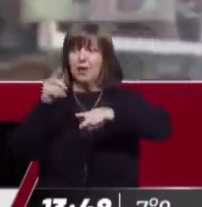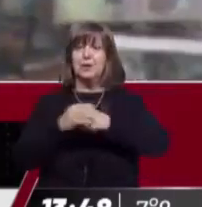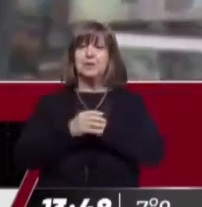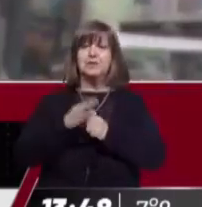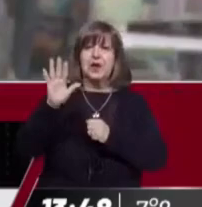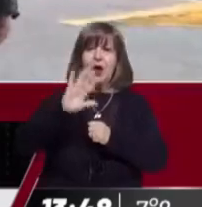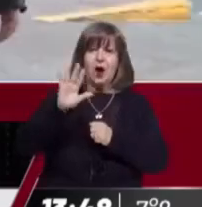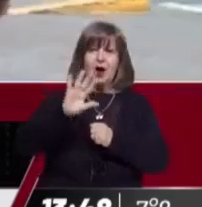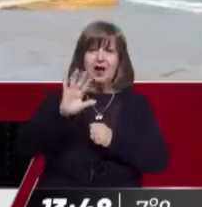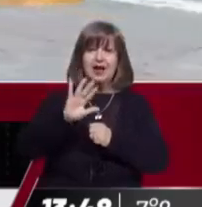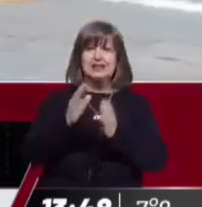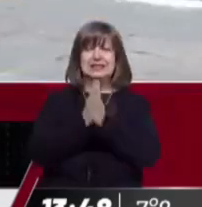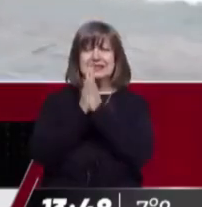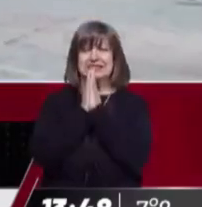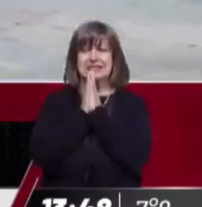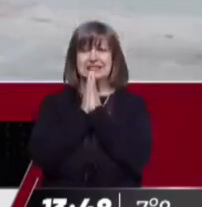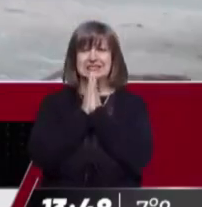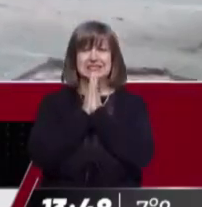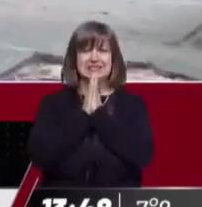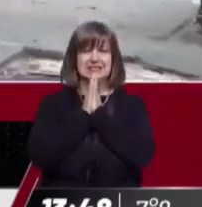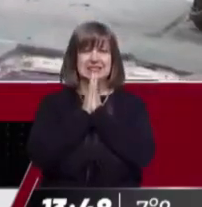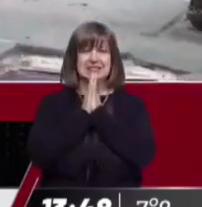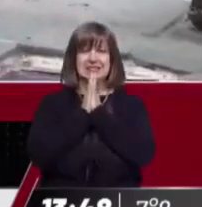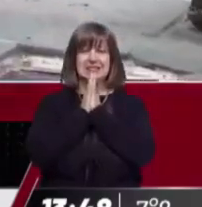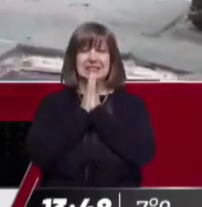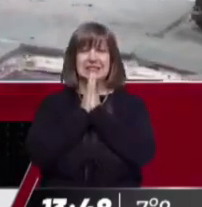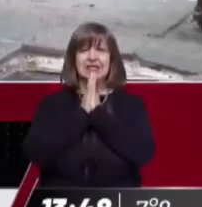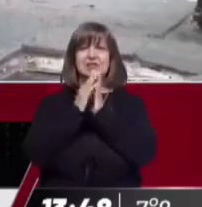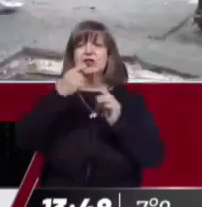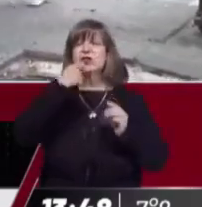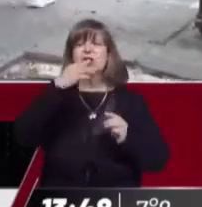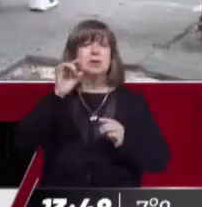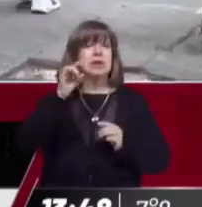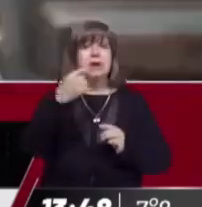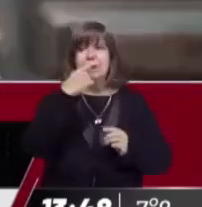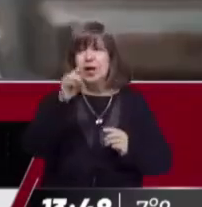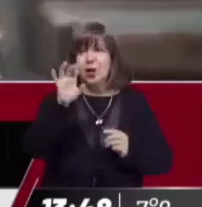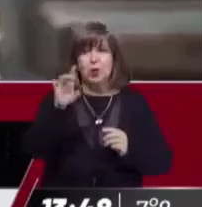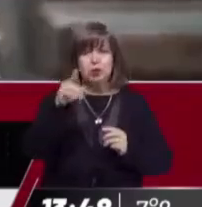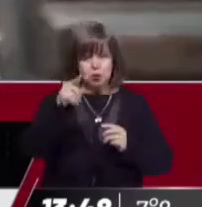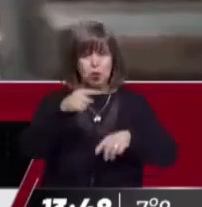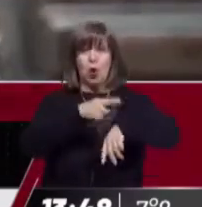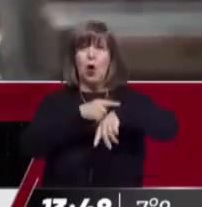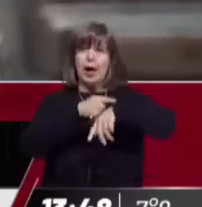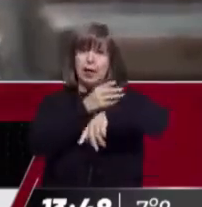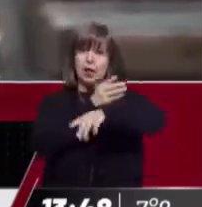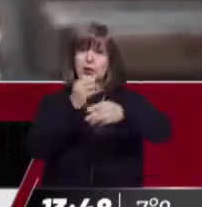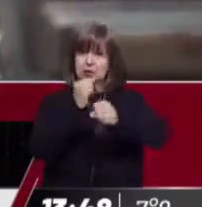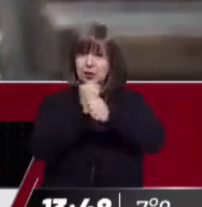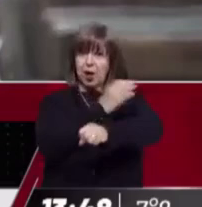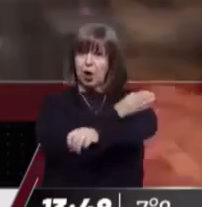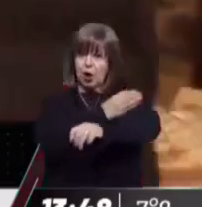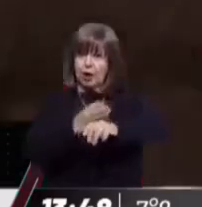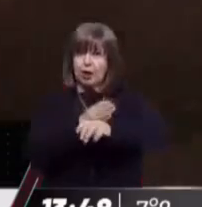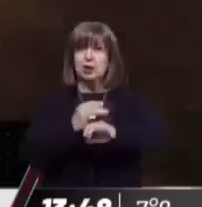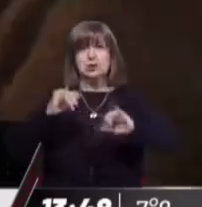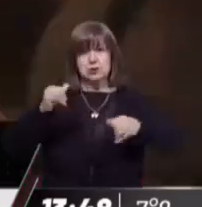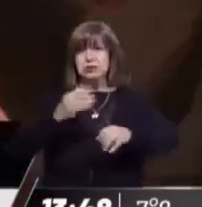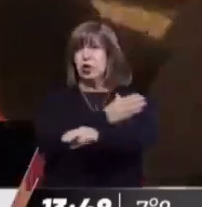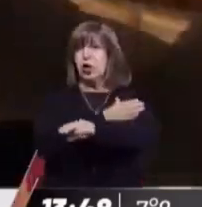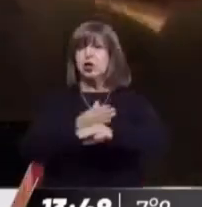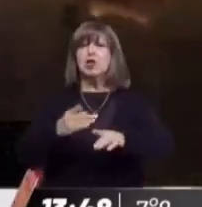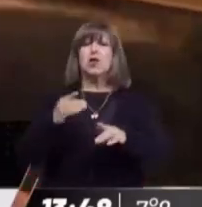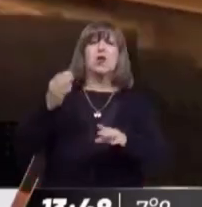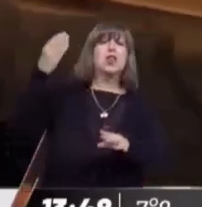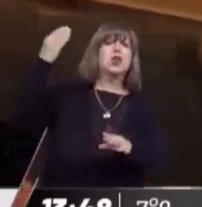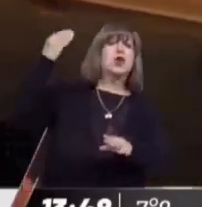señora le pido que no se me vaya cómo está preguntarte nada más si ustedes están con horario corrido Eh sí estamos con horario corrido desde